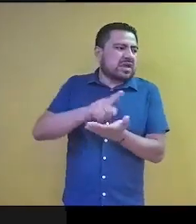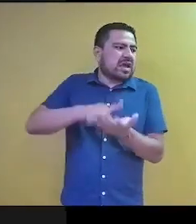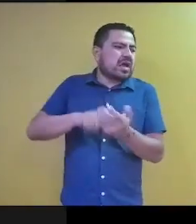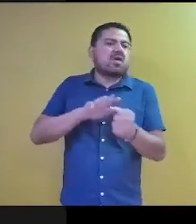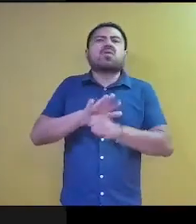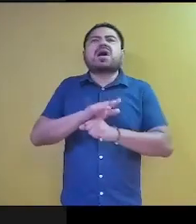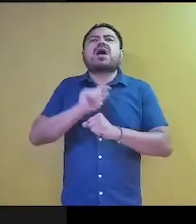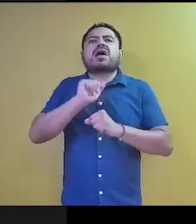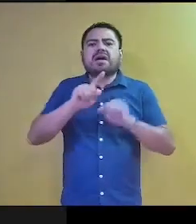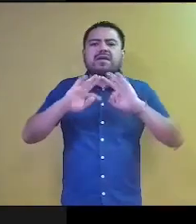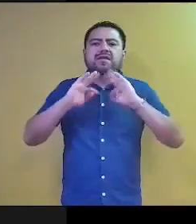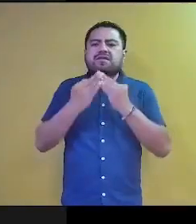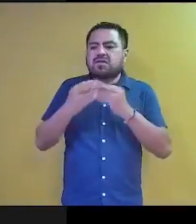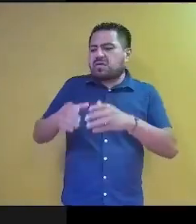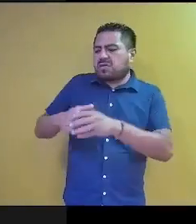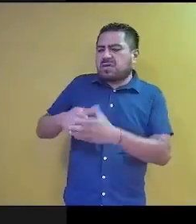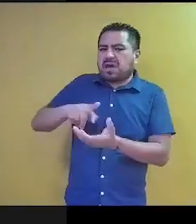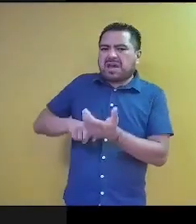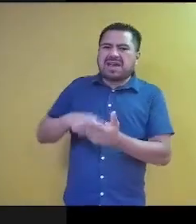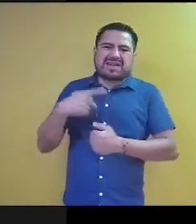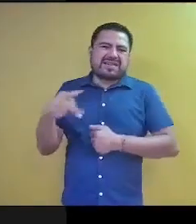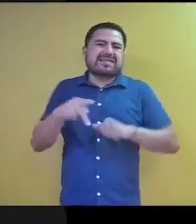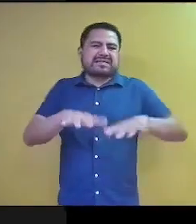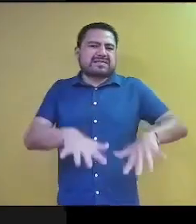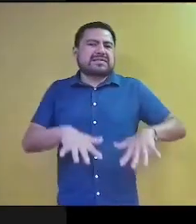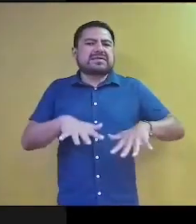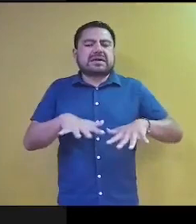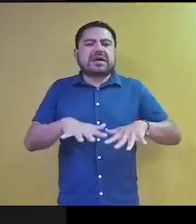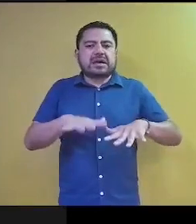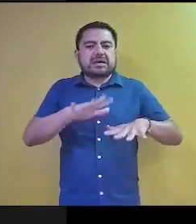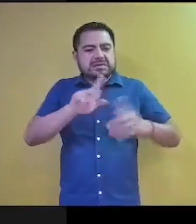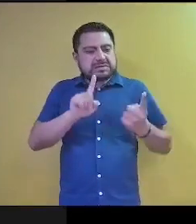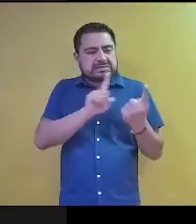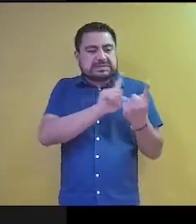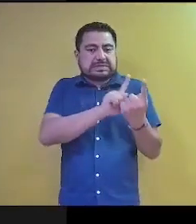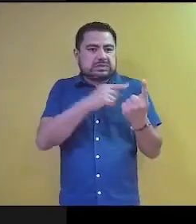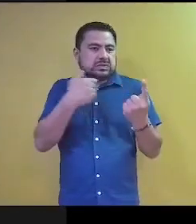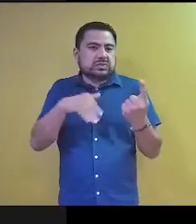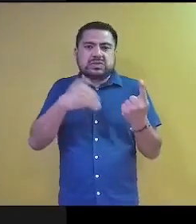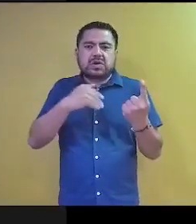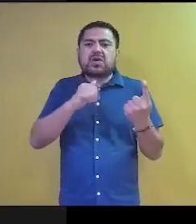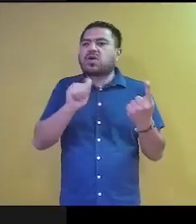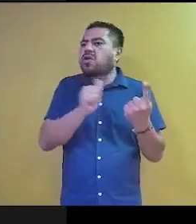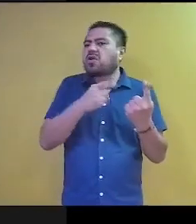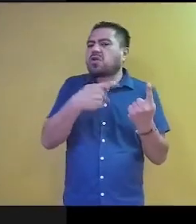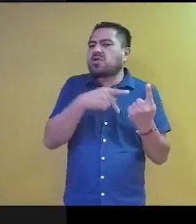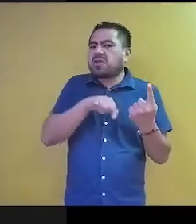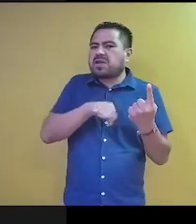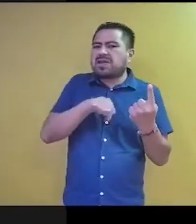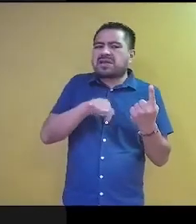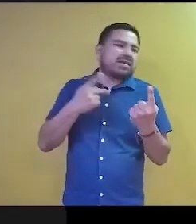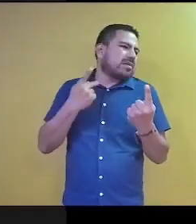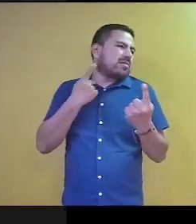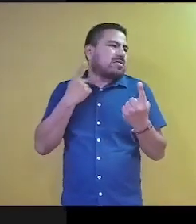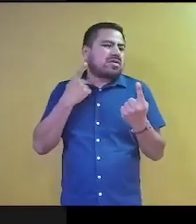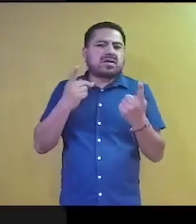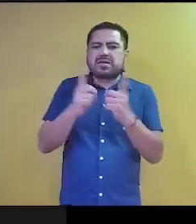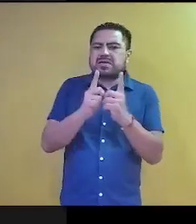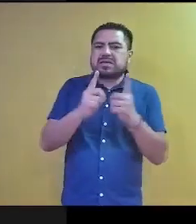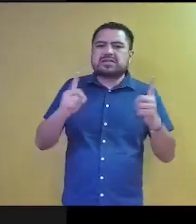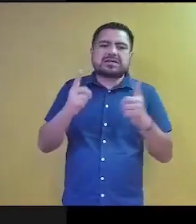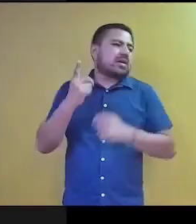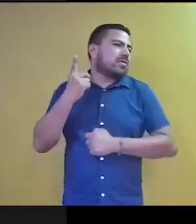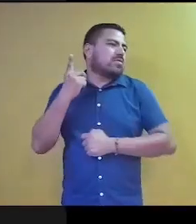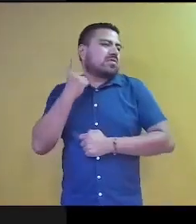cuáles forman parte del debate parlamentario, vinculados de manera directa y específica con la función legislativa que desarrollan las